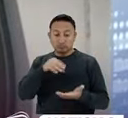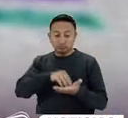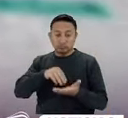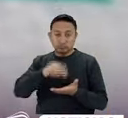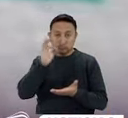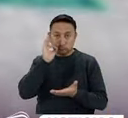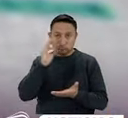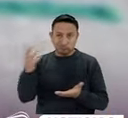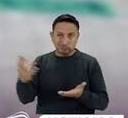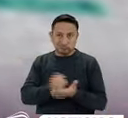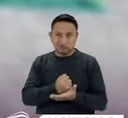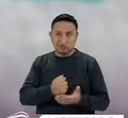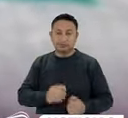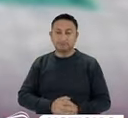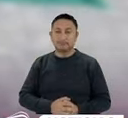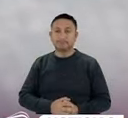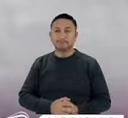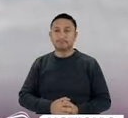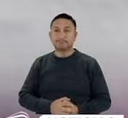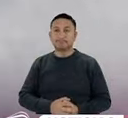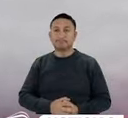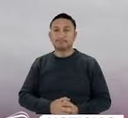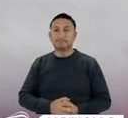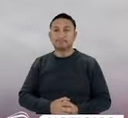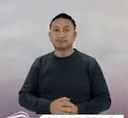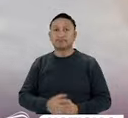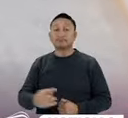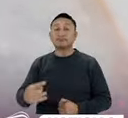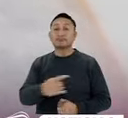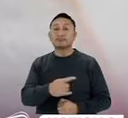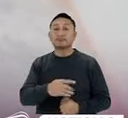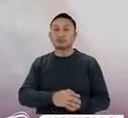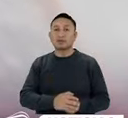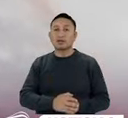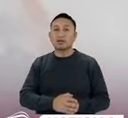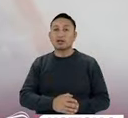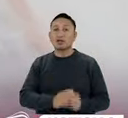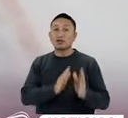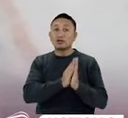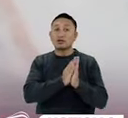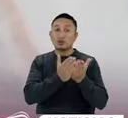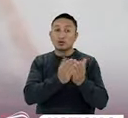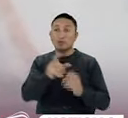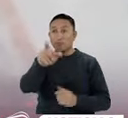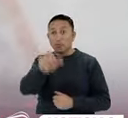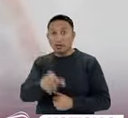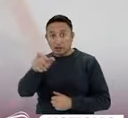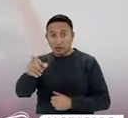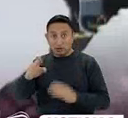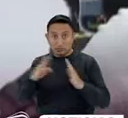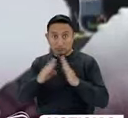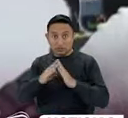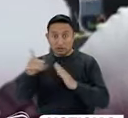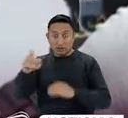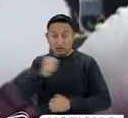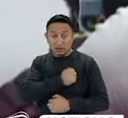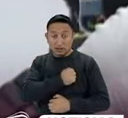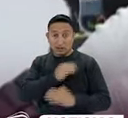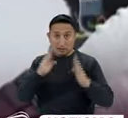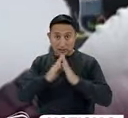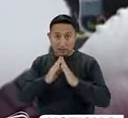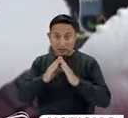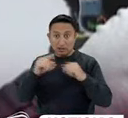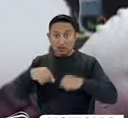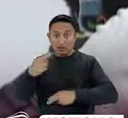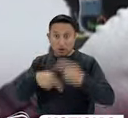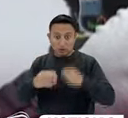droga. Además, existen registros de extorsiones a los moradores, a los dueños de unidades